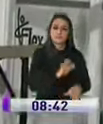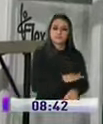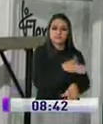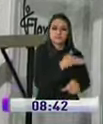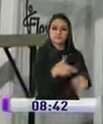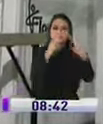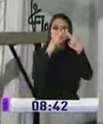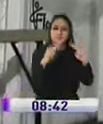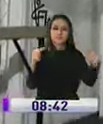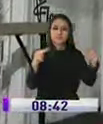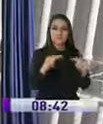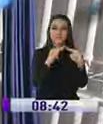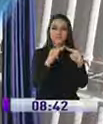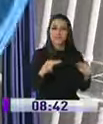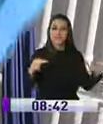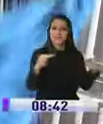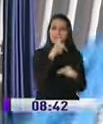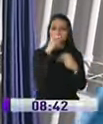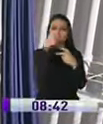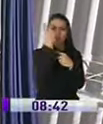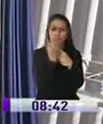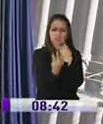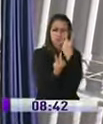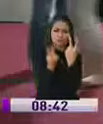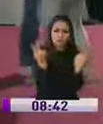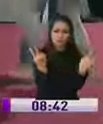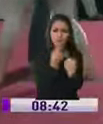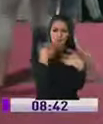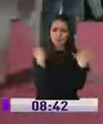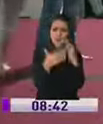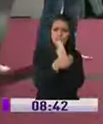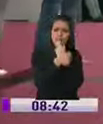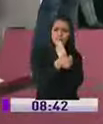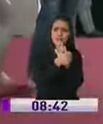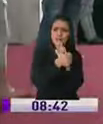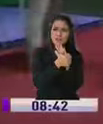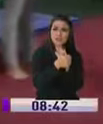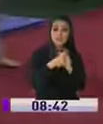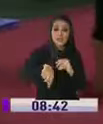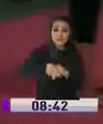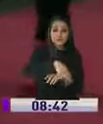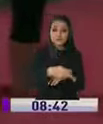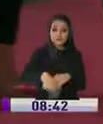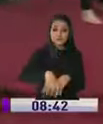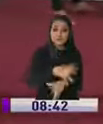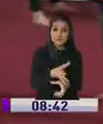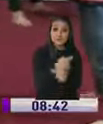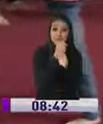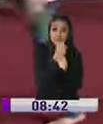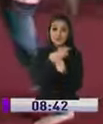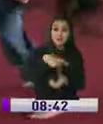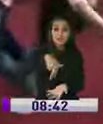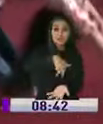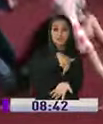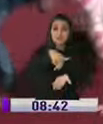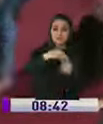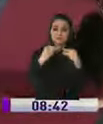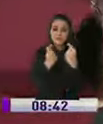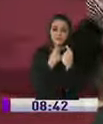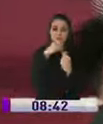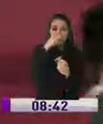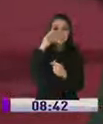los felinos, el equilibrio de los acróbatas, la seguridad de los atletas y la gracia de las bailarinas, este grupo de pequeñas se